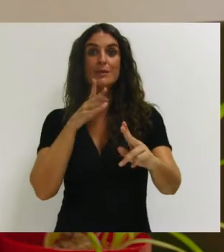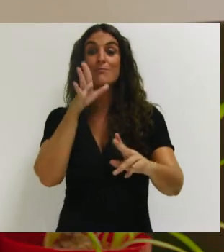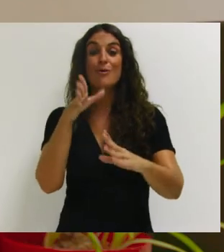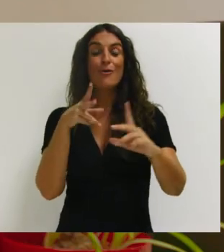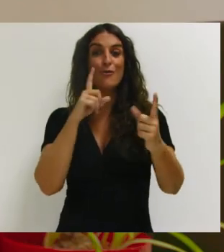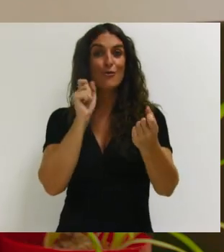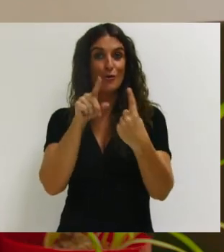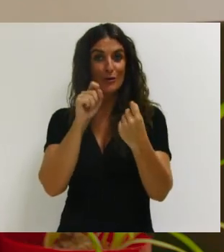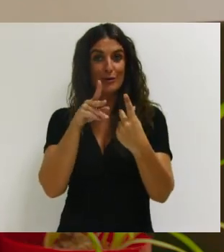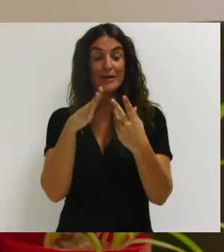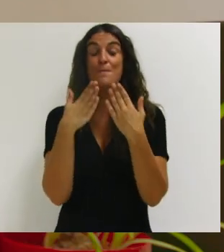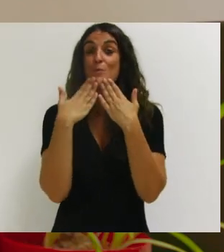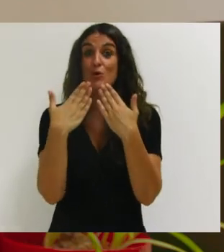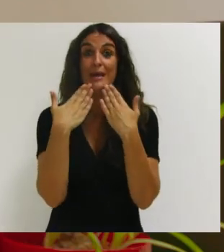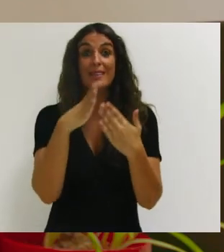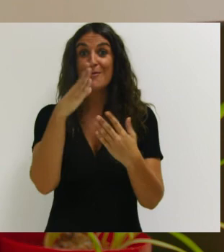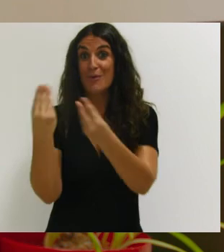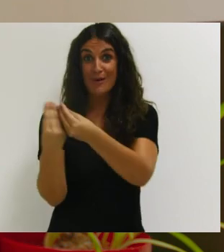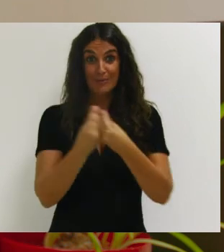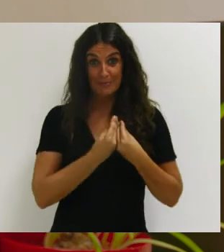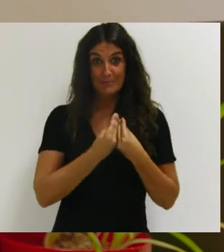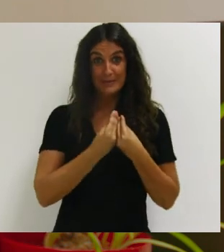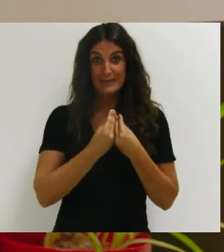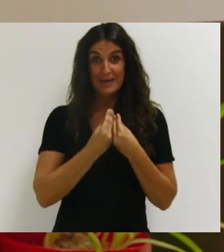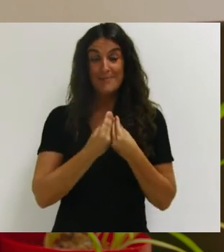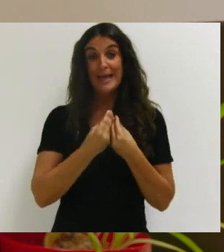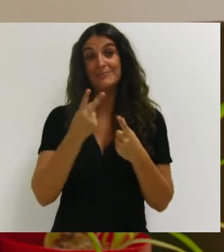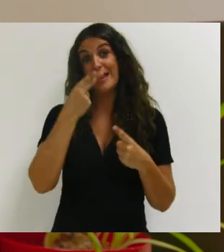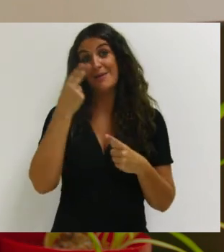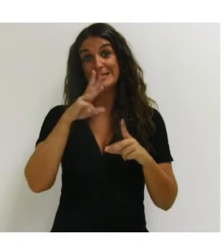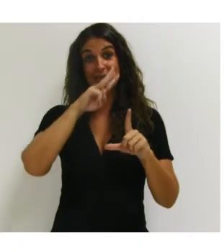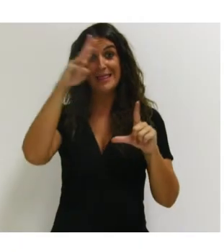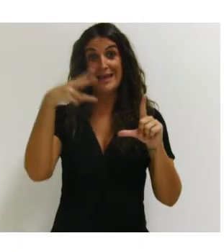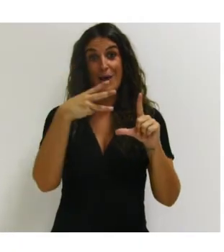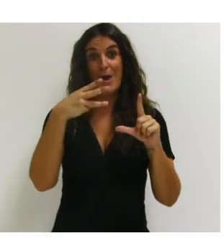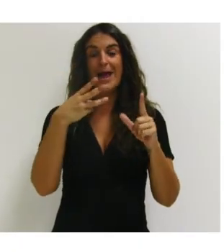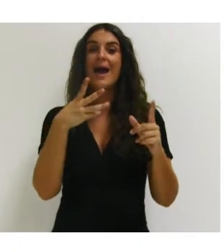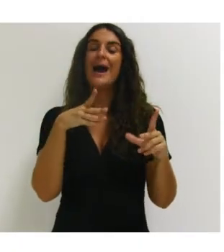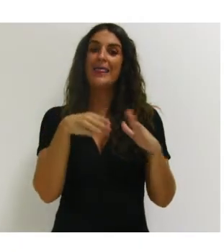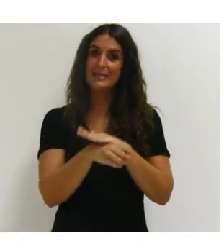Gracias por acompañarme en esta visita a la página web de accesibilitas.